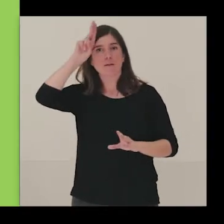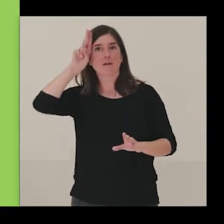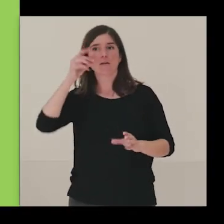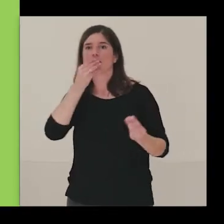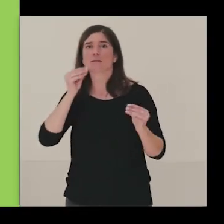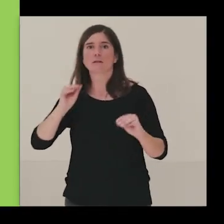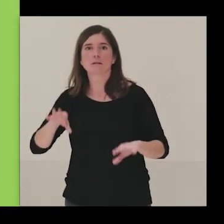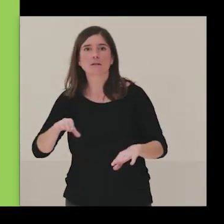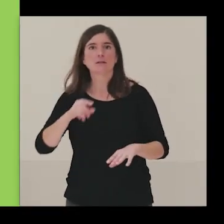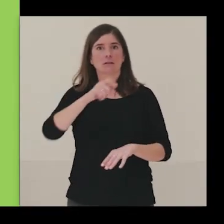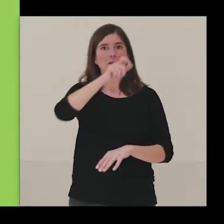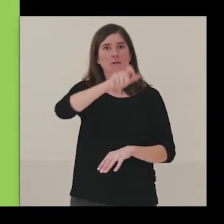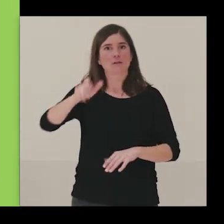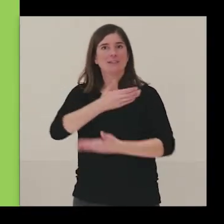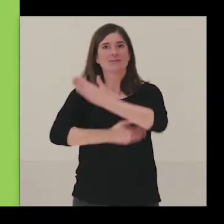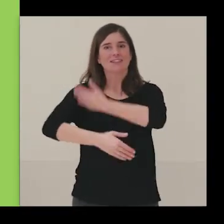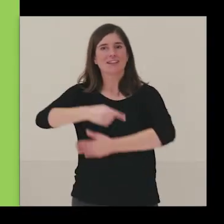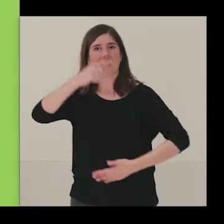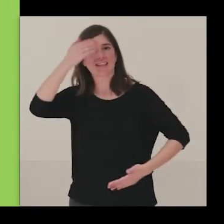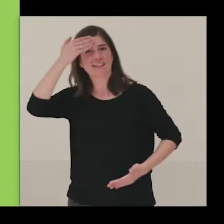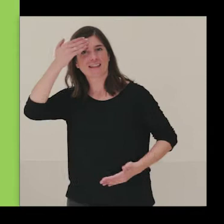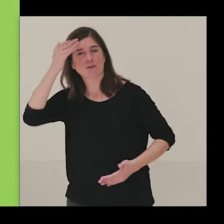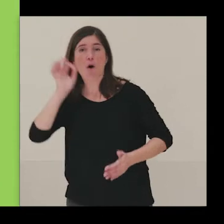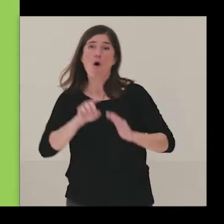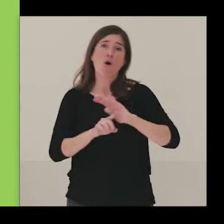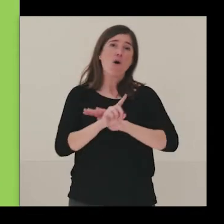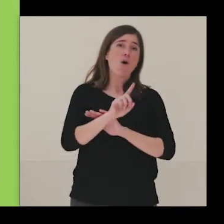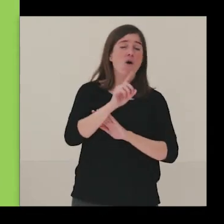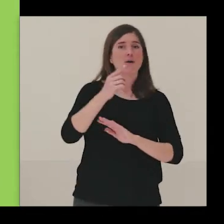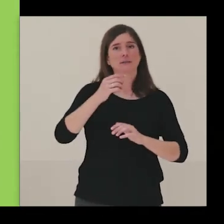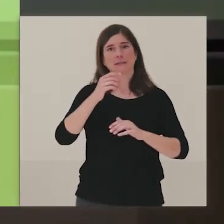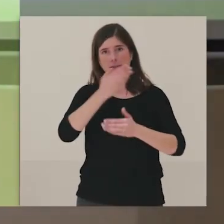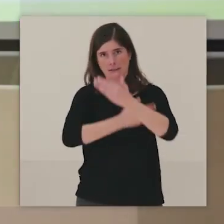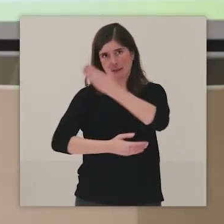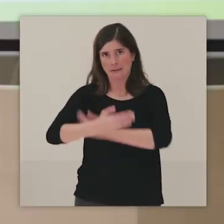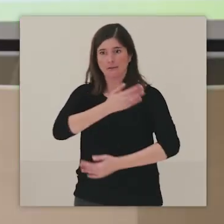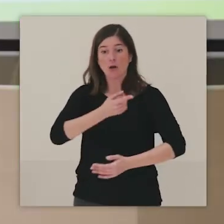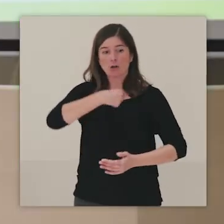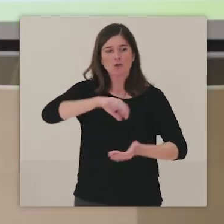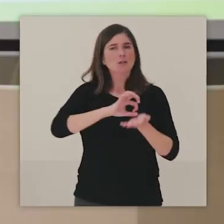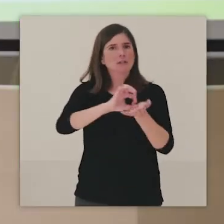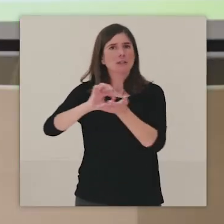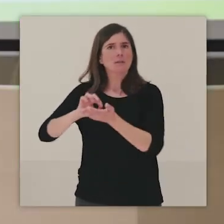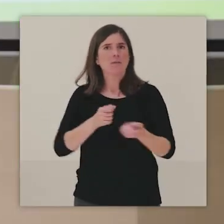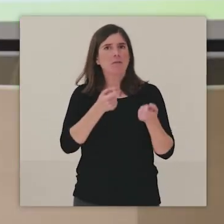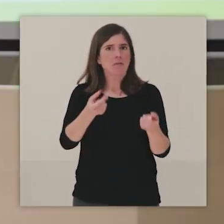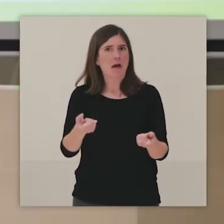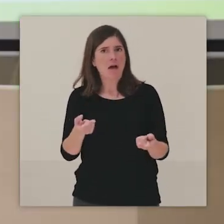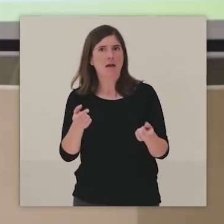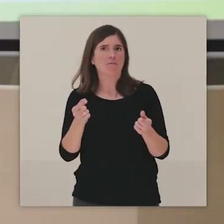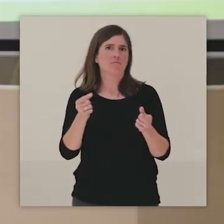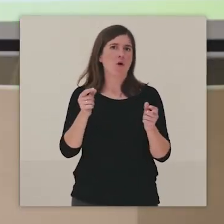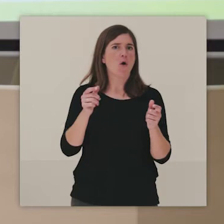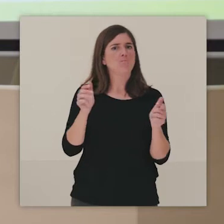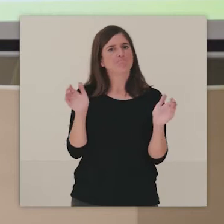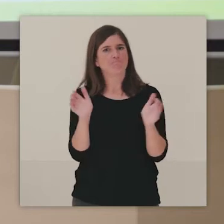con discapacidad intelectual o de desarrollo y ofrecemos diferentes servicios, somos una organización mediana. Y entonces